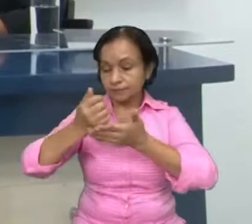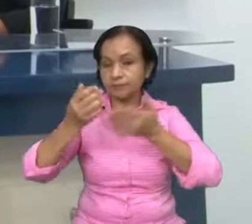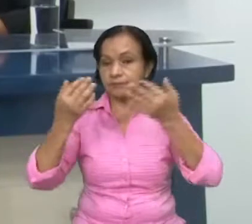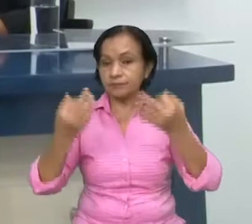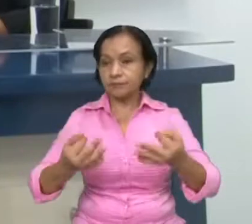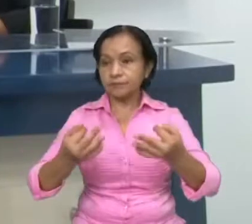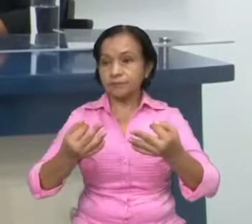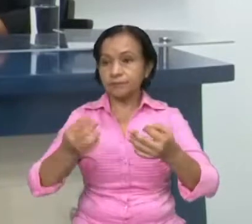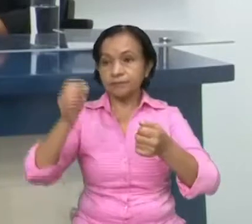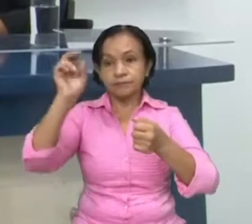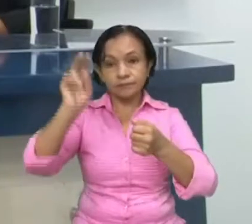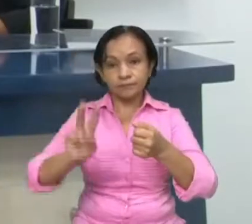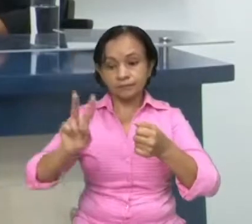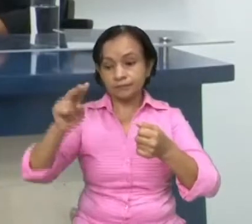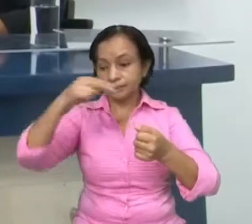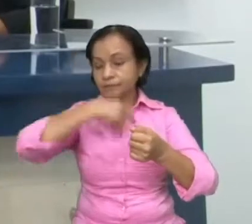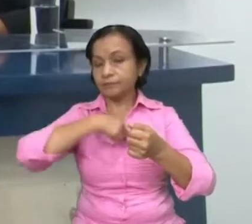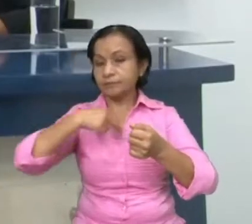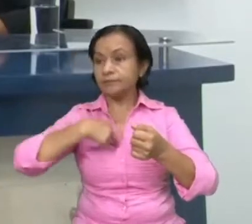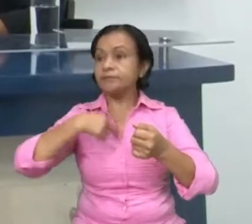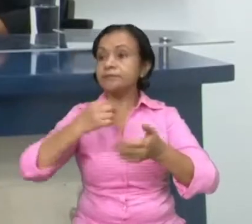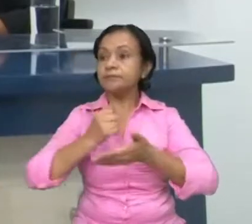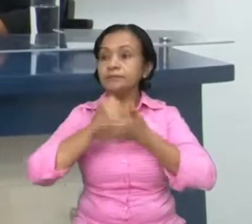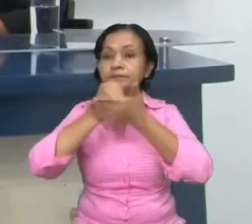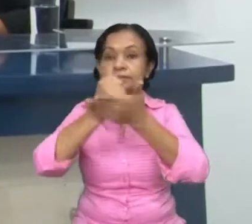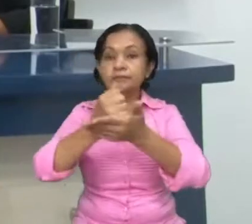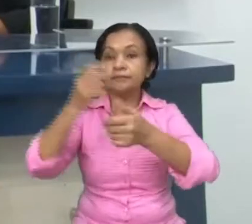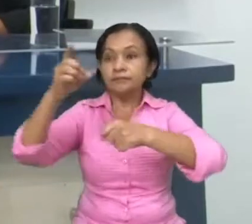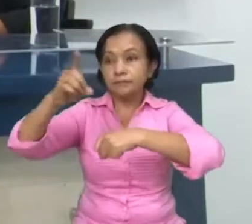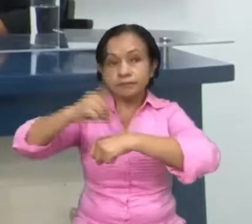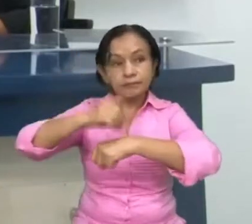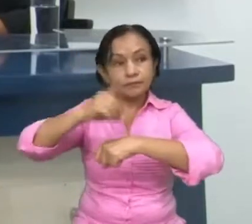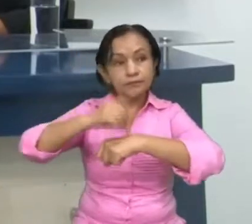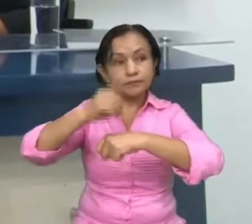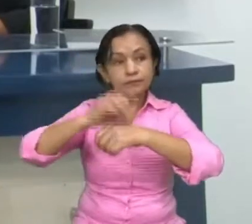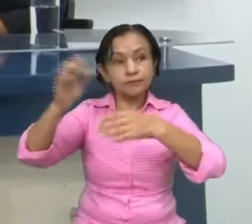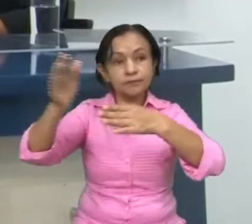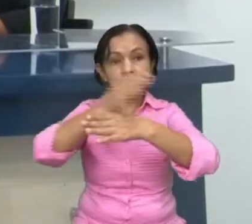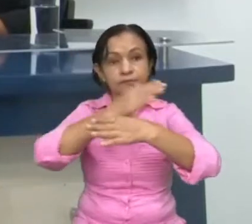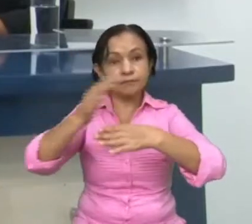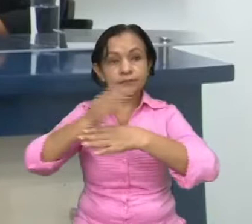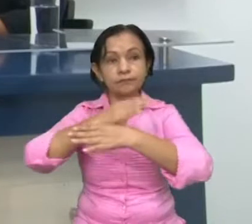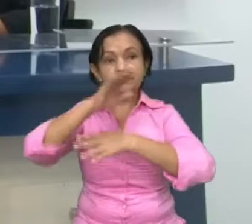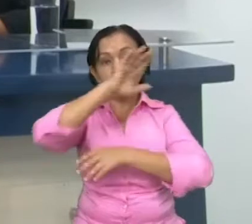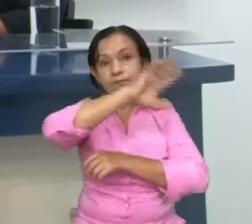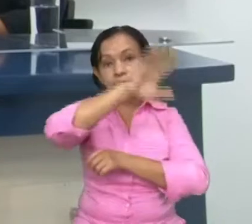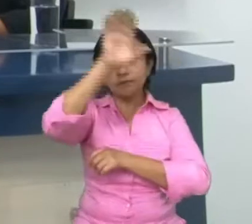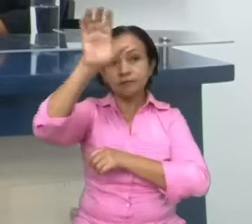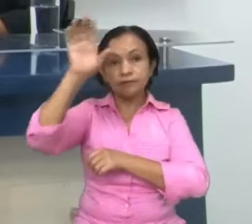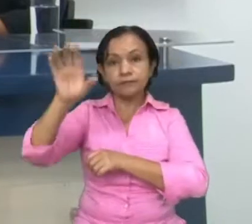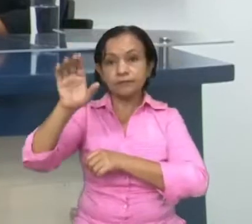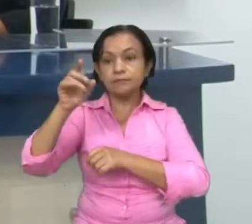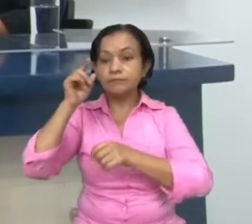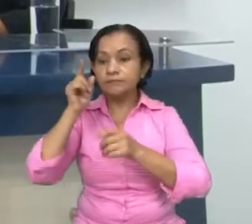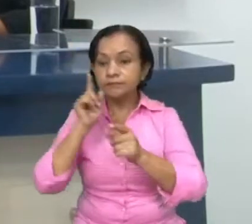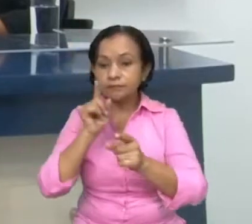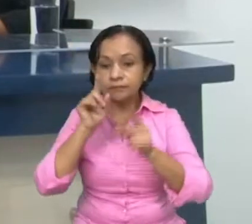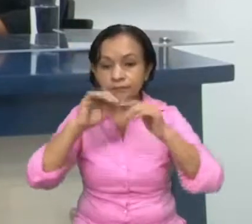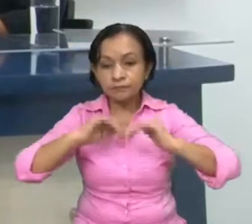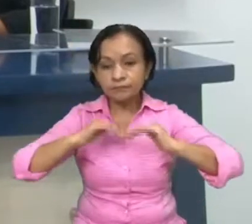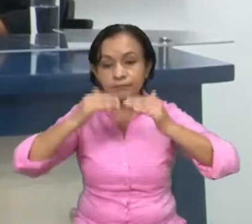oportuno. El segundo momento fue capacitar a médicos de las regiones departamentales para poder detectar estas